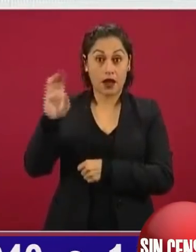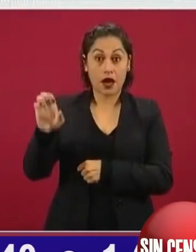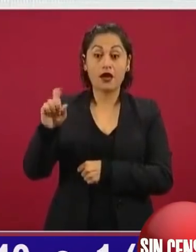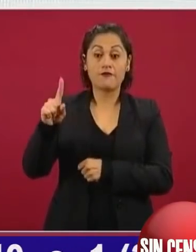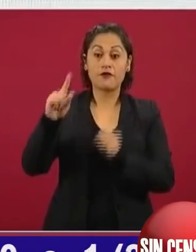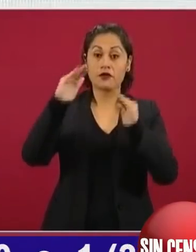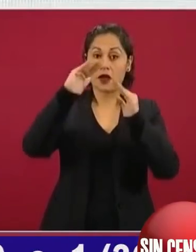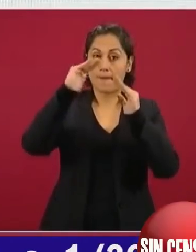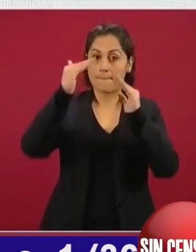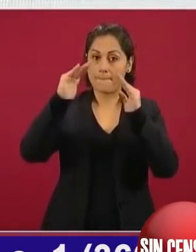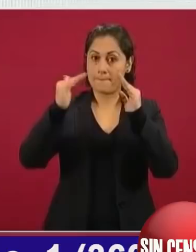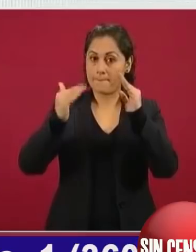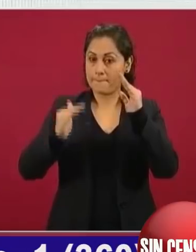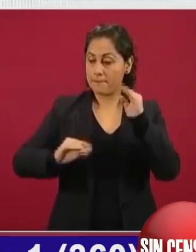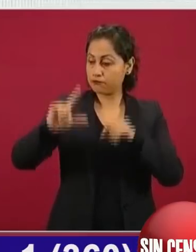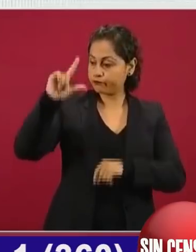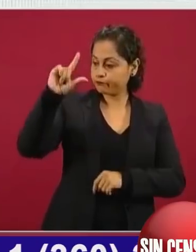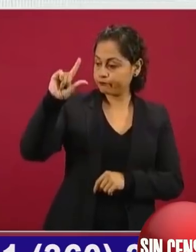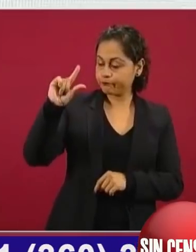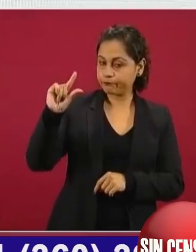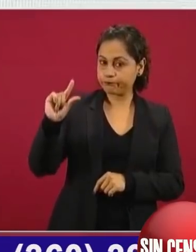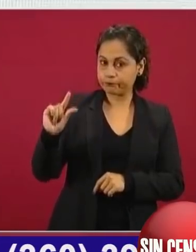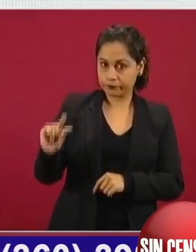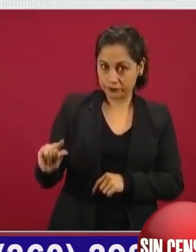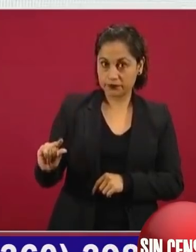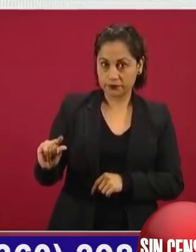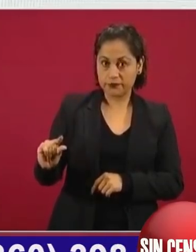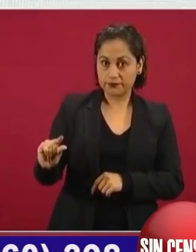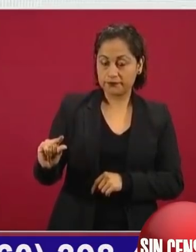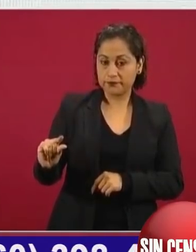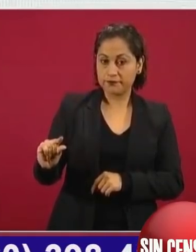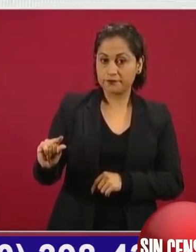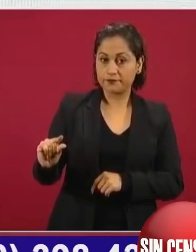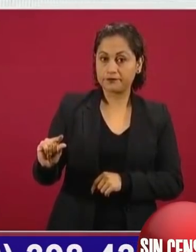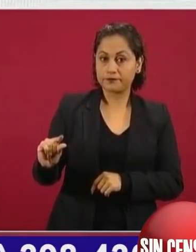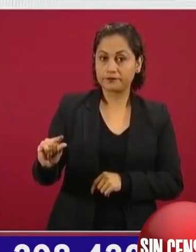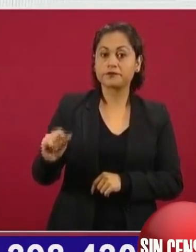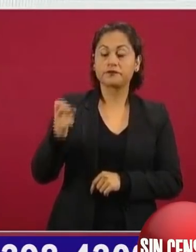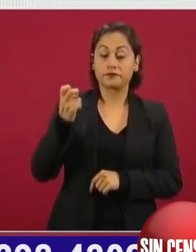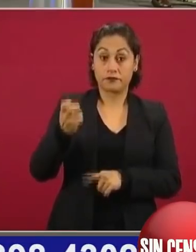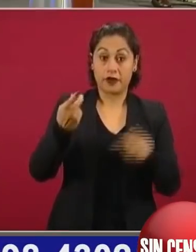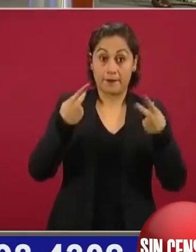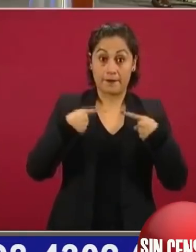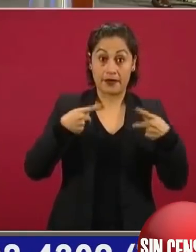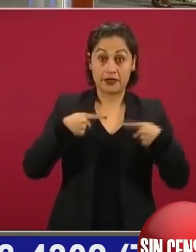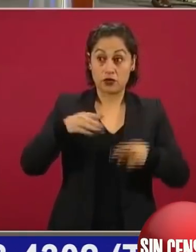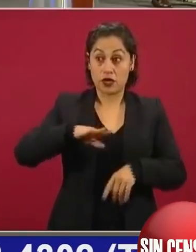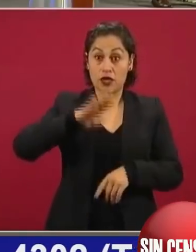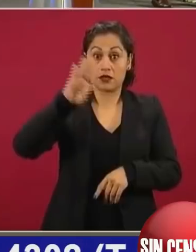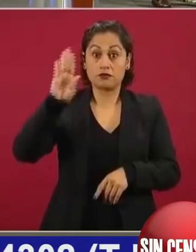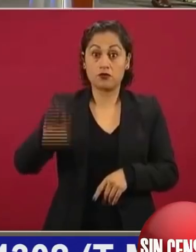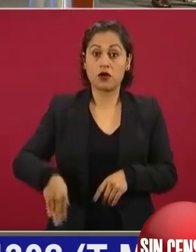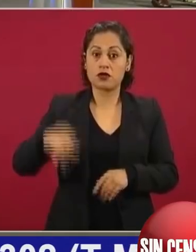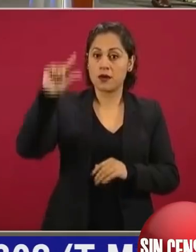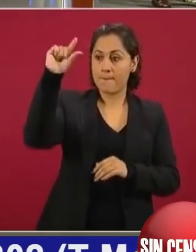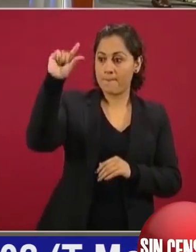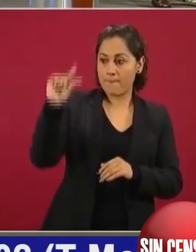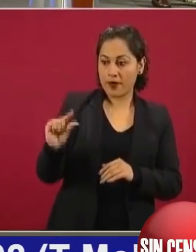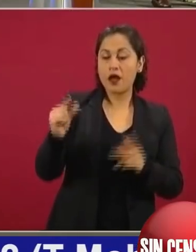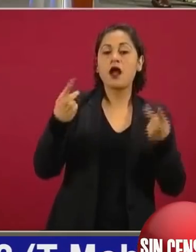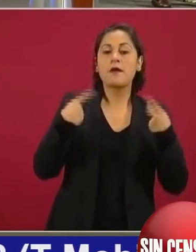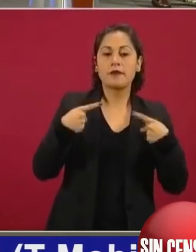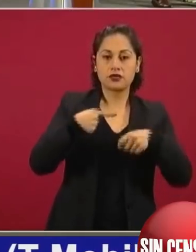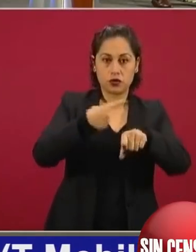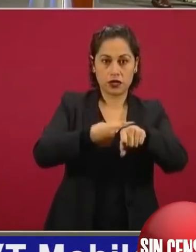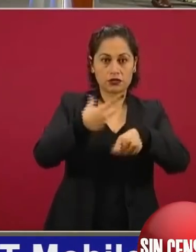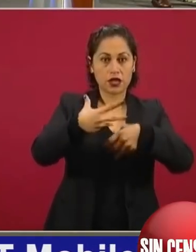progresiva, y la reducción suele ser mayor para la mortalidad que para los casos nuevos. Esto es